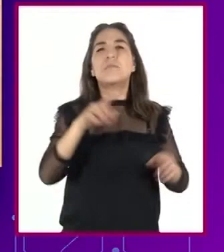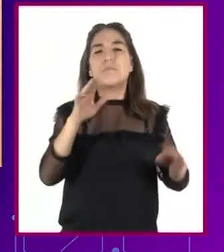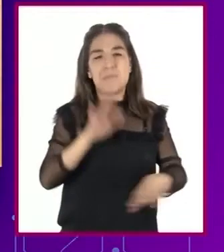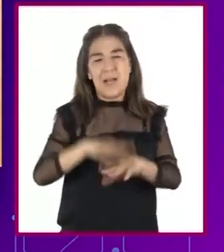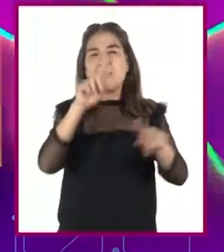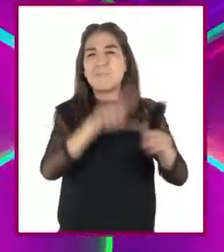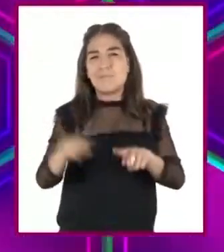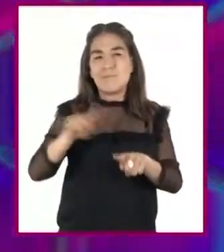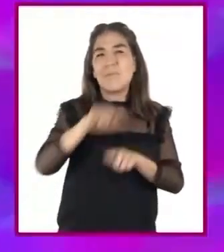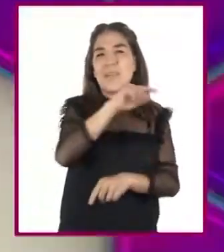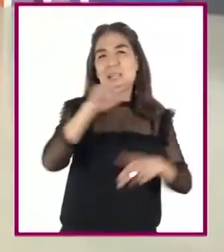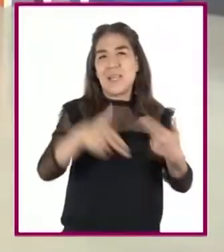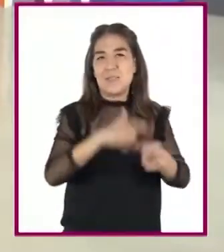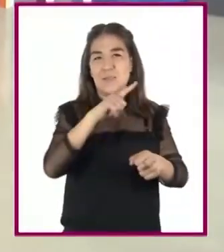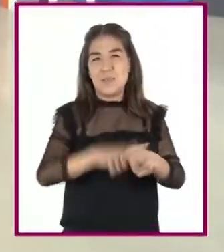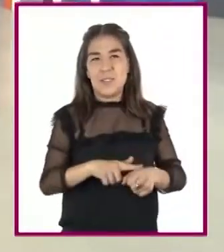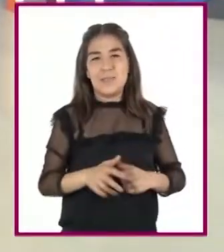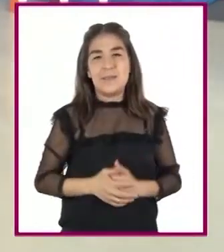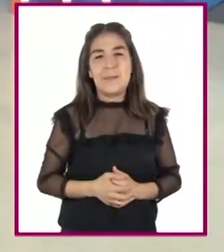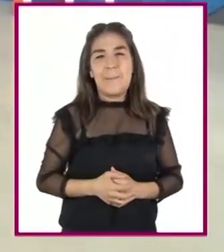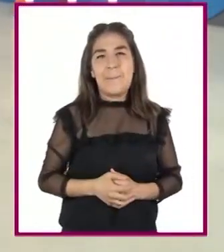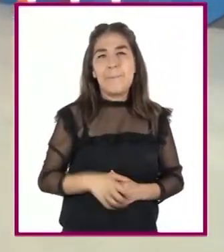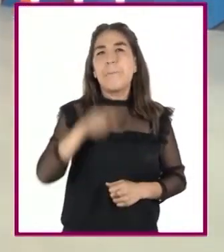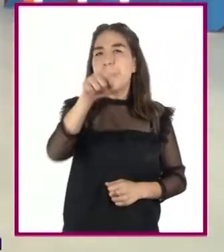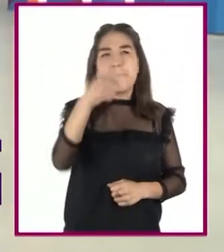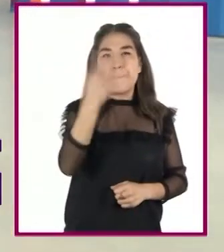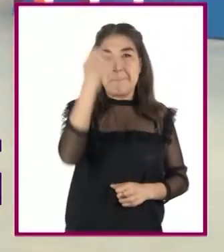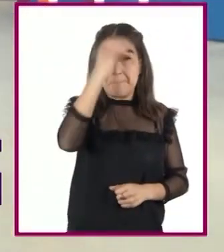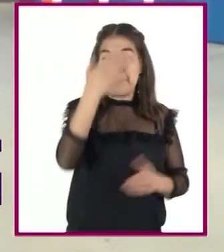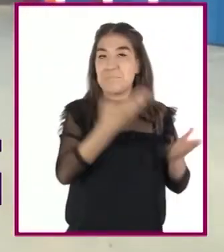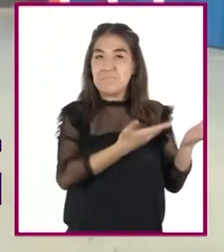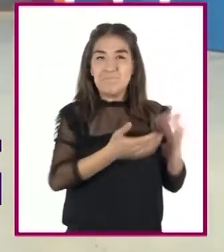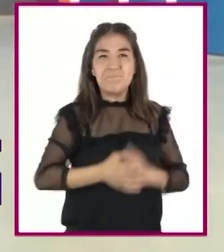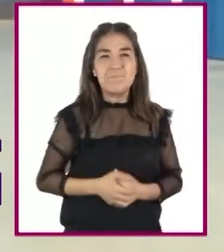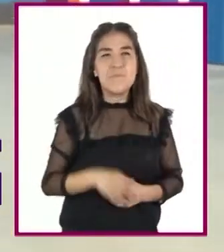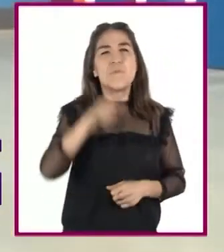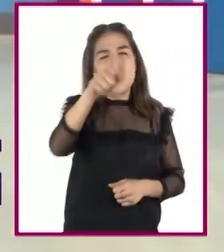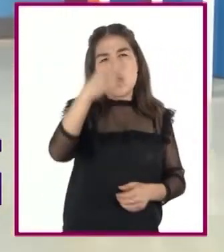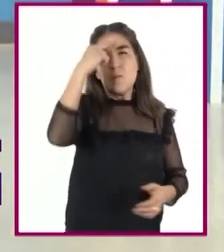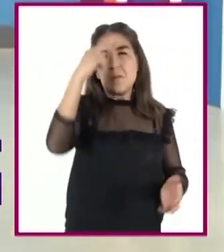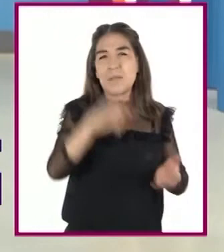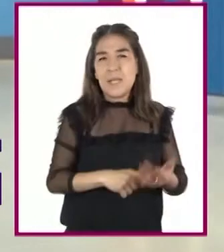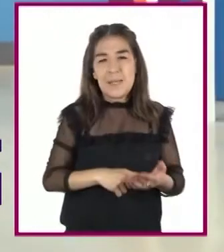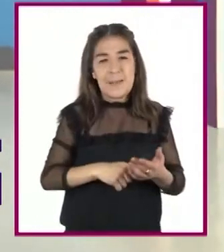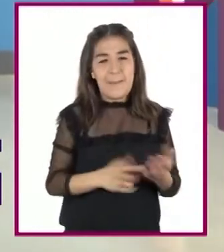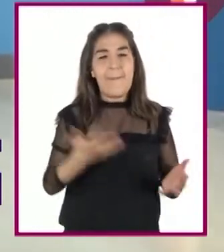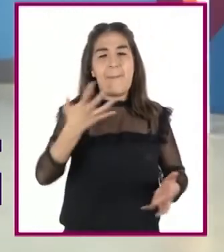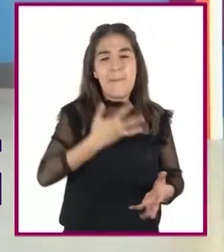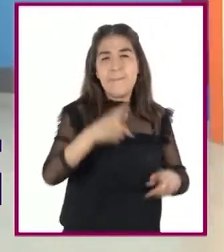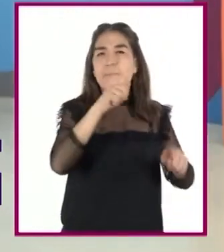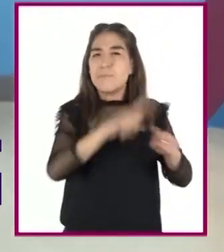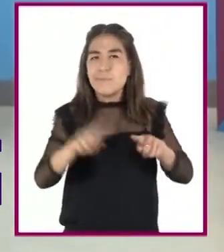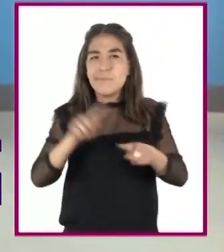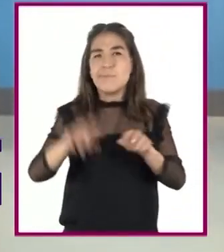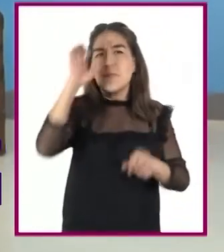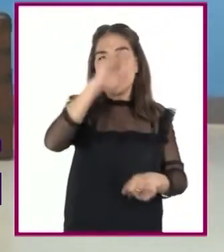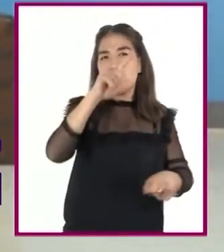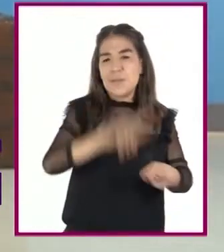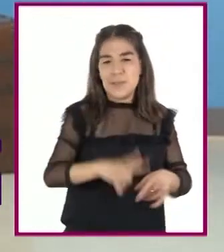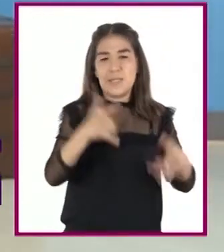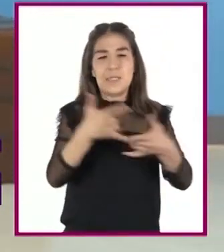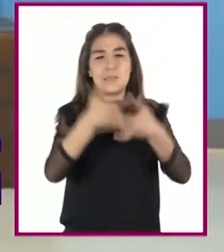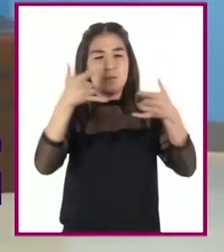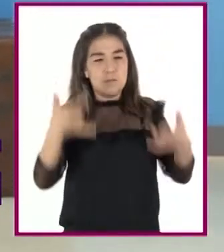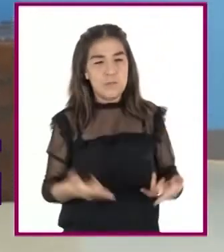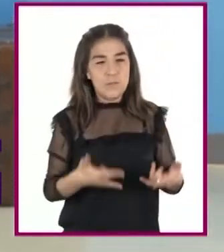himnos nacionalistas. ¿Qué opinan ustedes? ¿Consideran que existen elementos culturales e